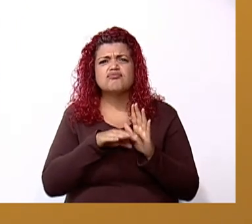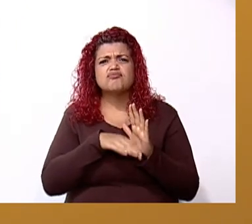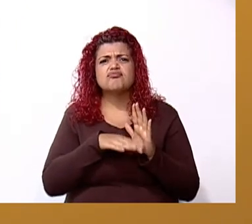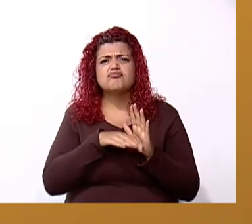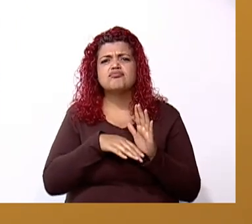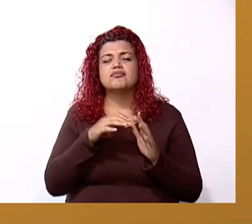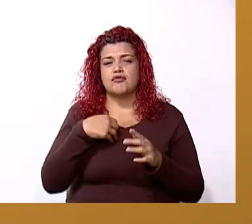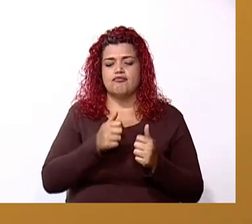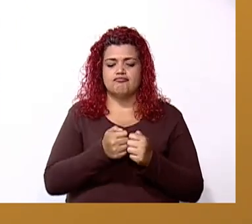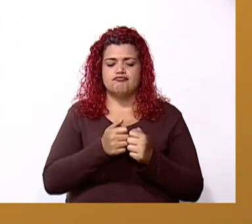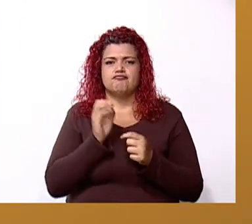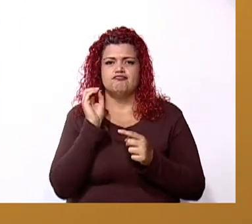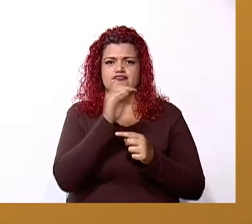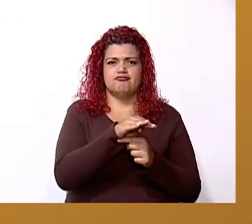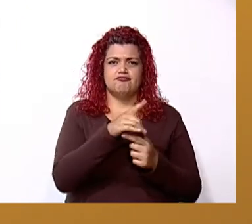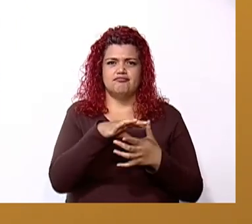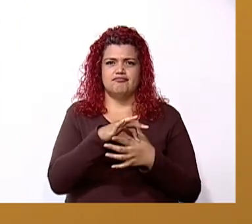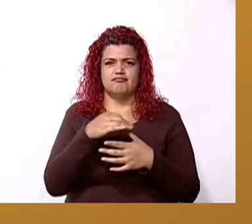carnicero.